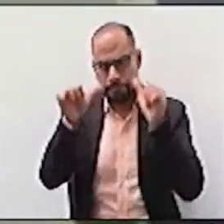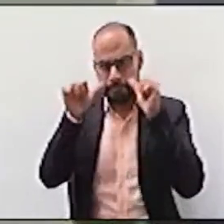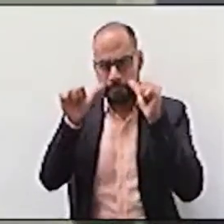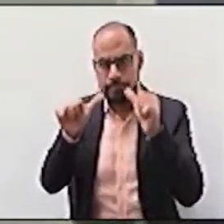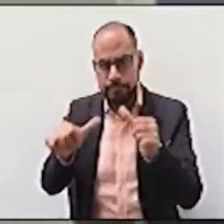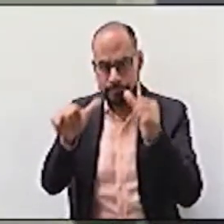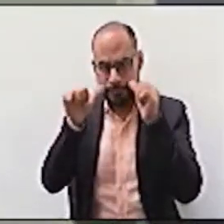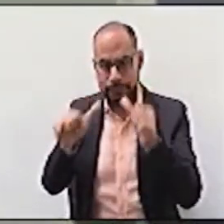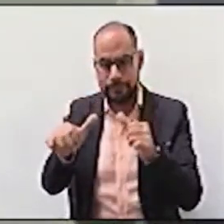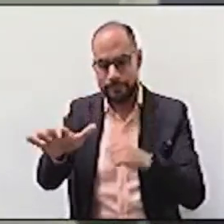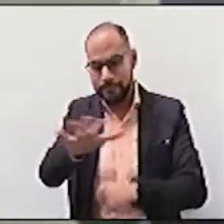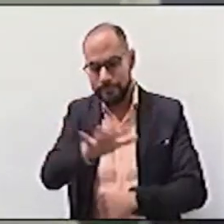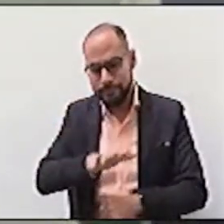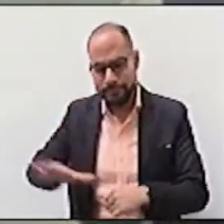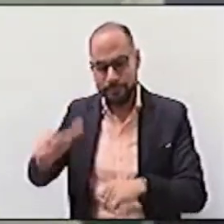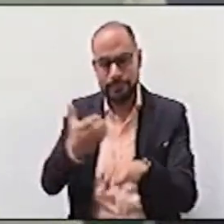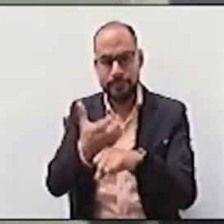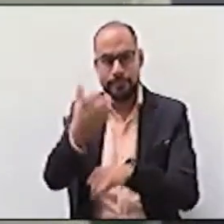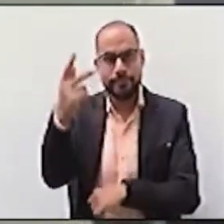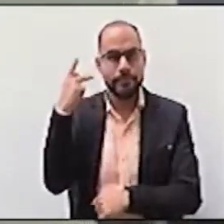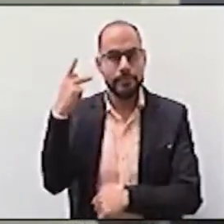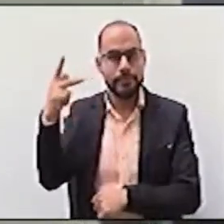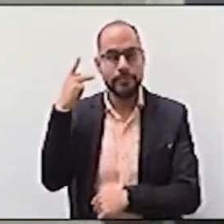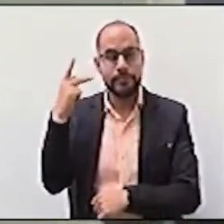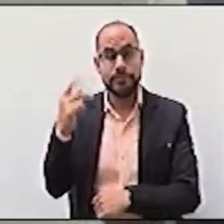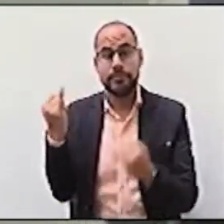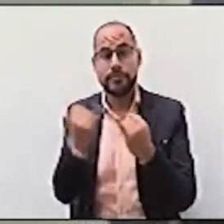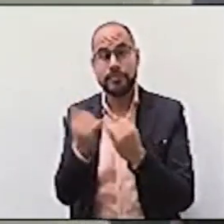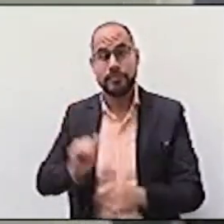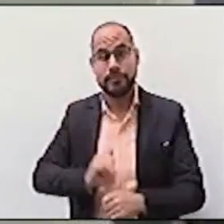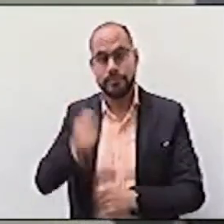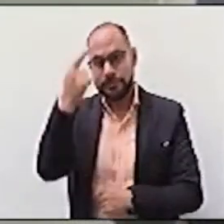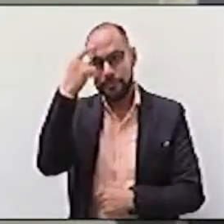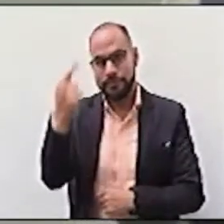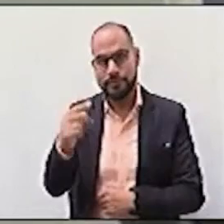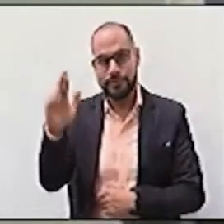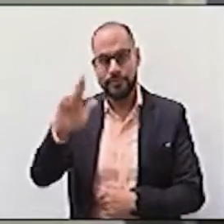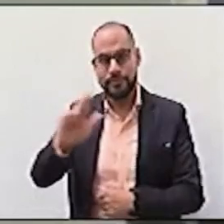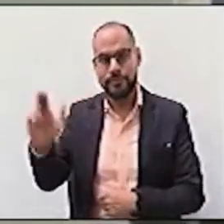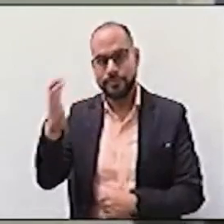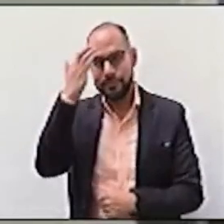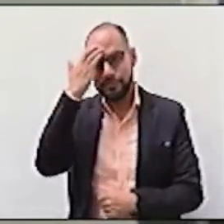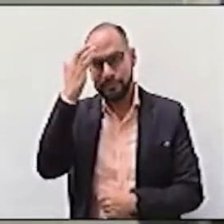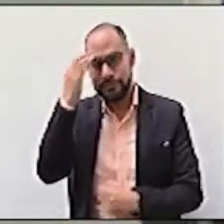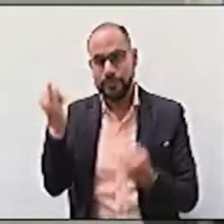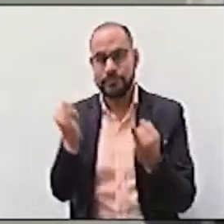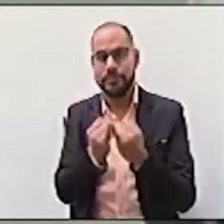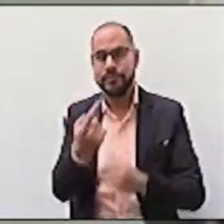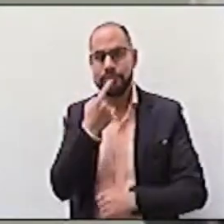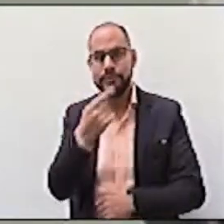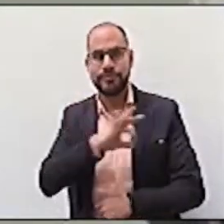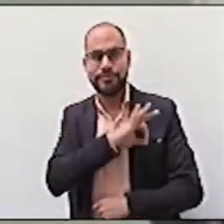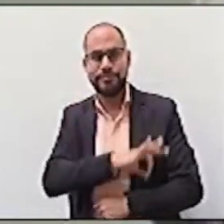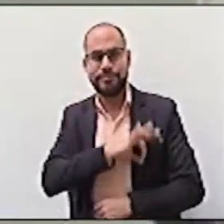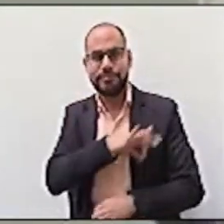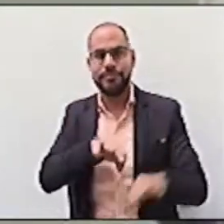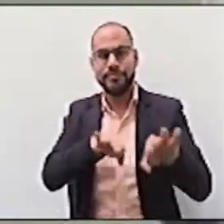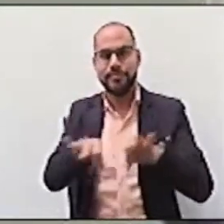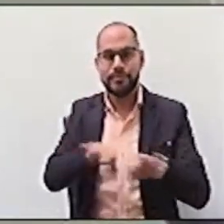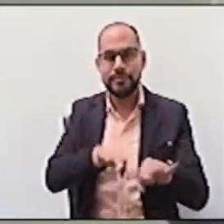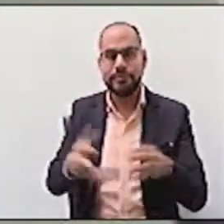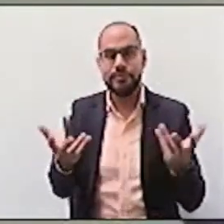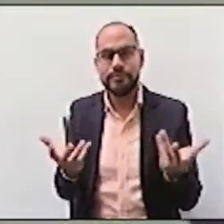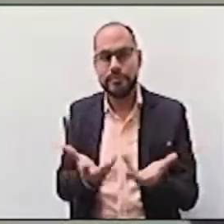con el estado de Puebla, y aprovecho para reconocer y felicitar por el trabajo realizado